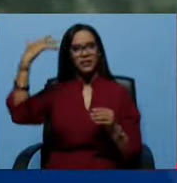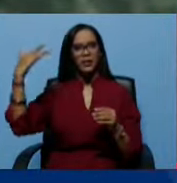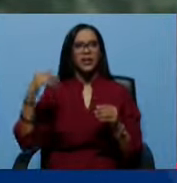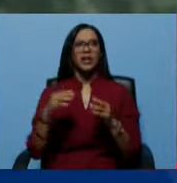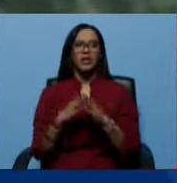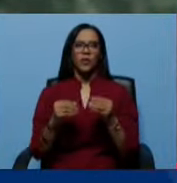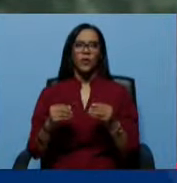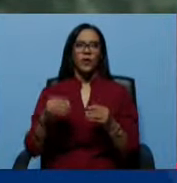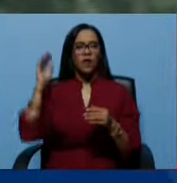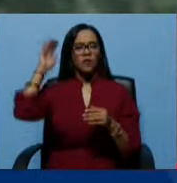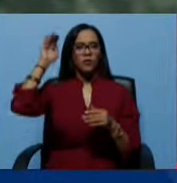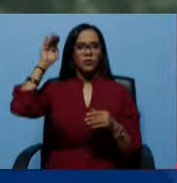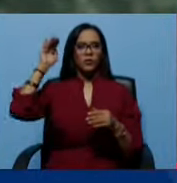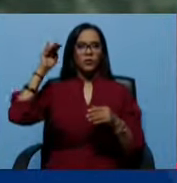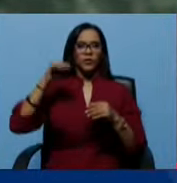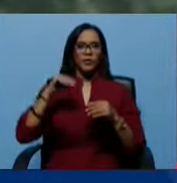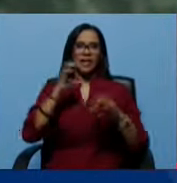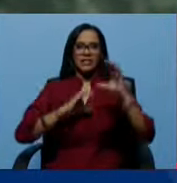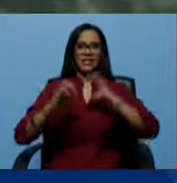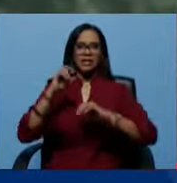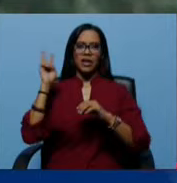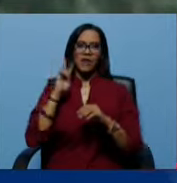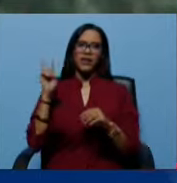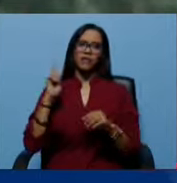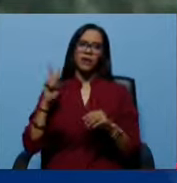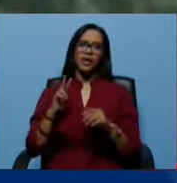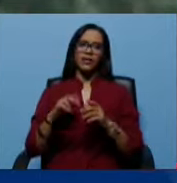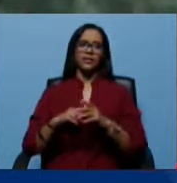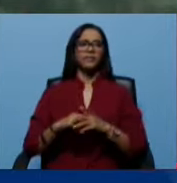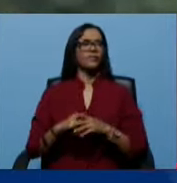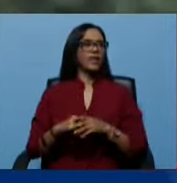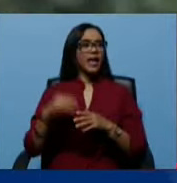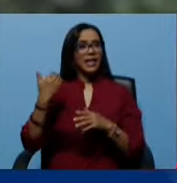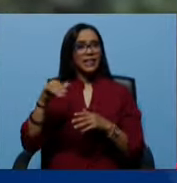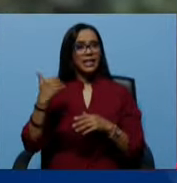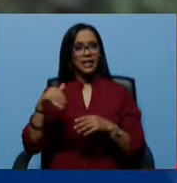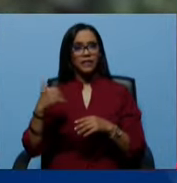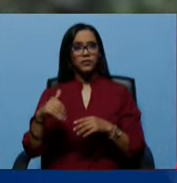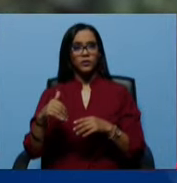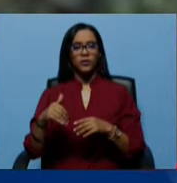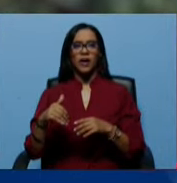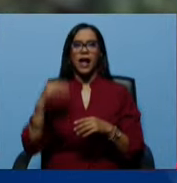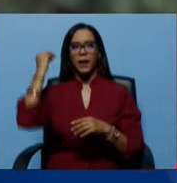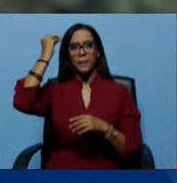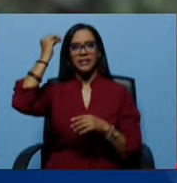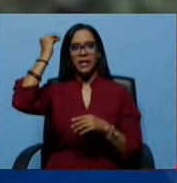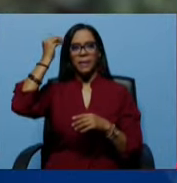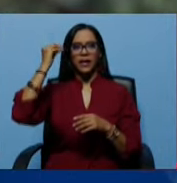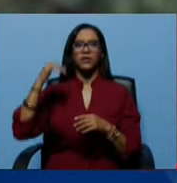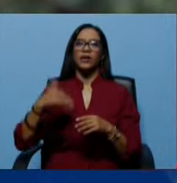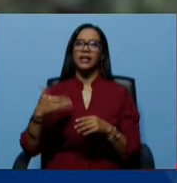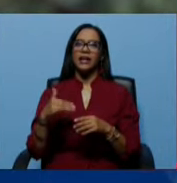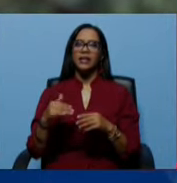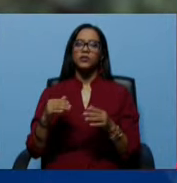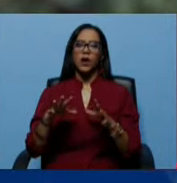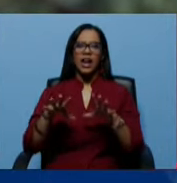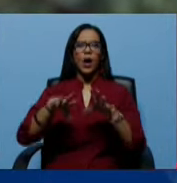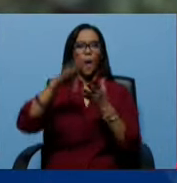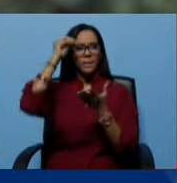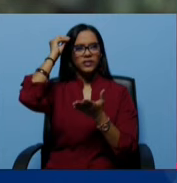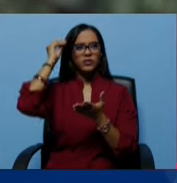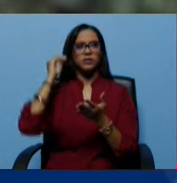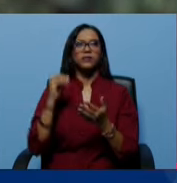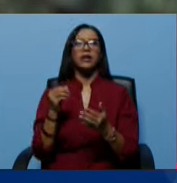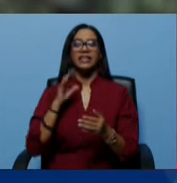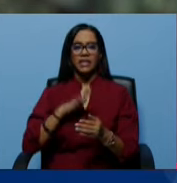el porvenir, el futuro, la ciencia venezolana, el derecho al pensamiento, el derecho a la comprensión. También nos